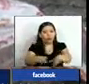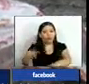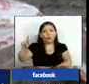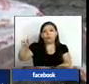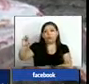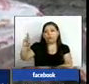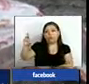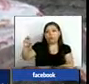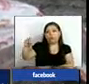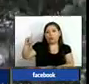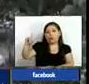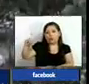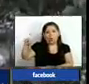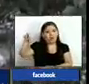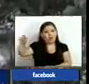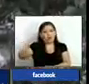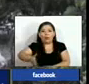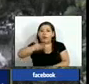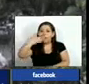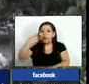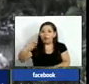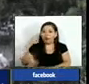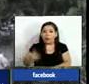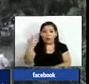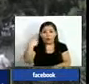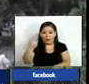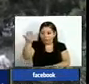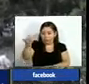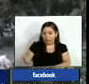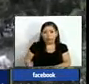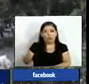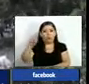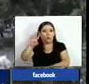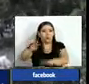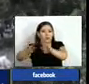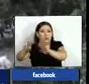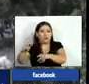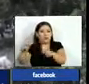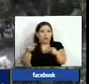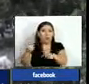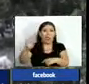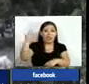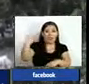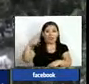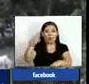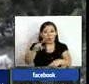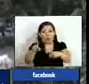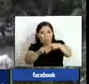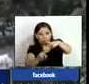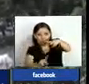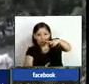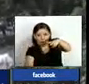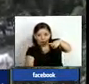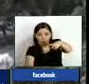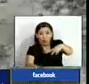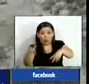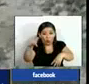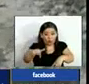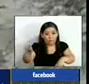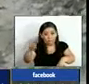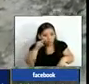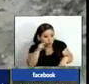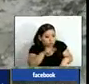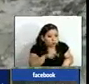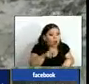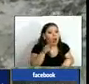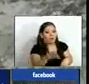Cacaopera, en el departamento de Morazán. Según la información, el hombre de 47 años se habría ahogado ayer lunes. Sin embargo, fue hasta este martes que el cuerpo